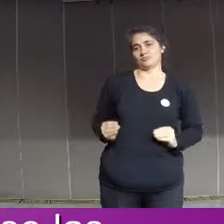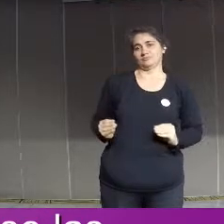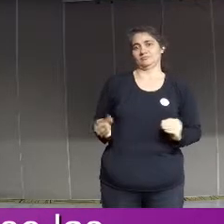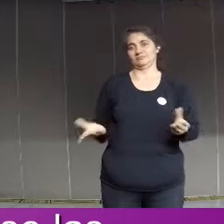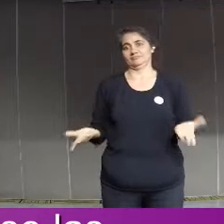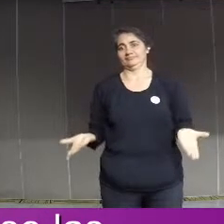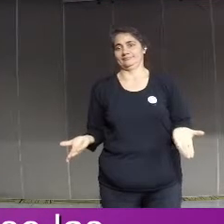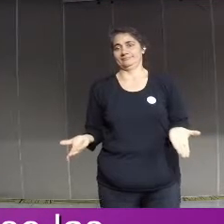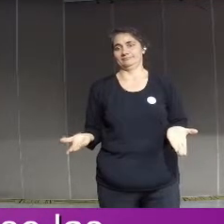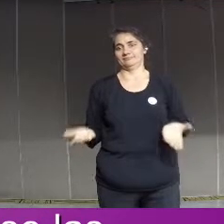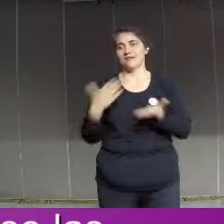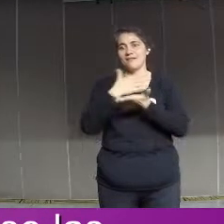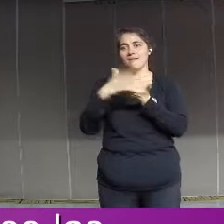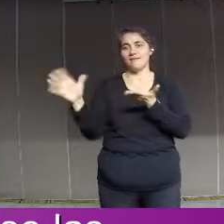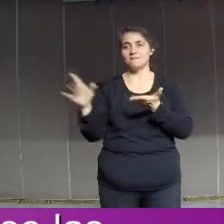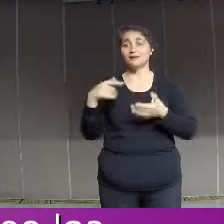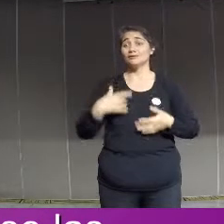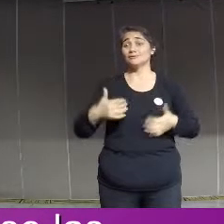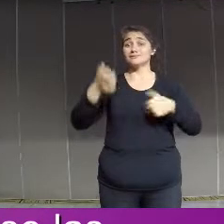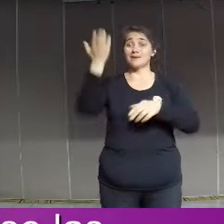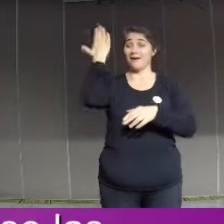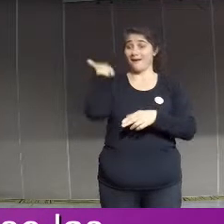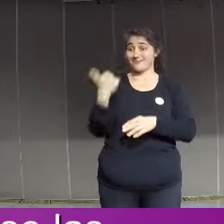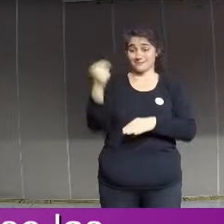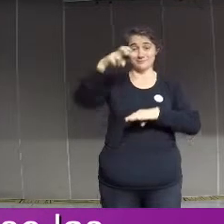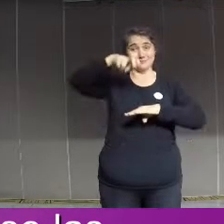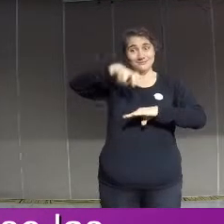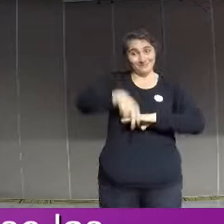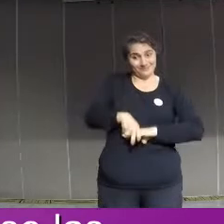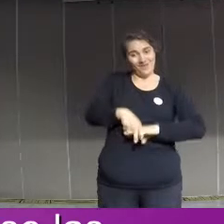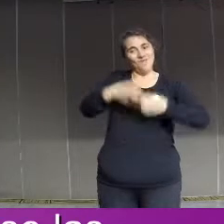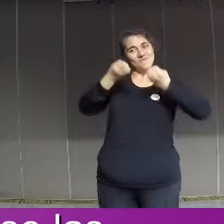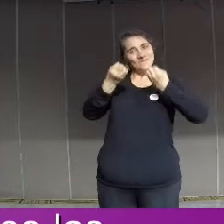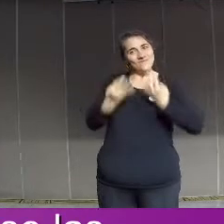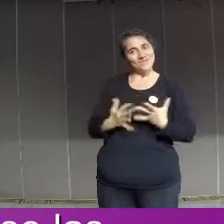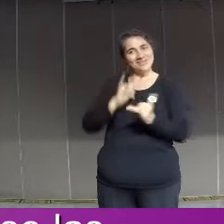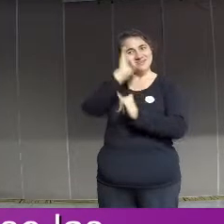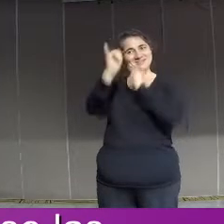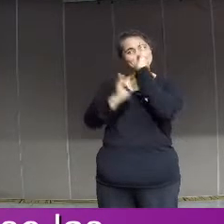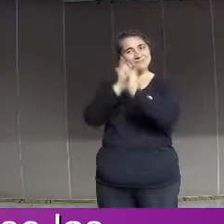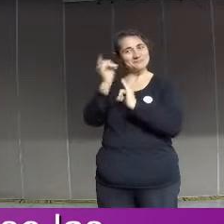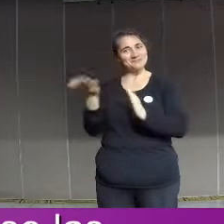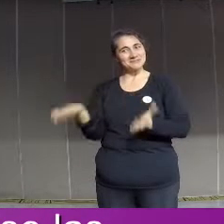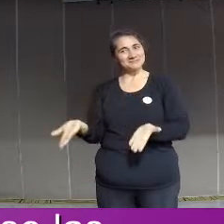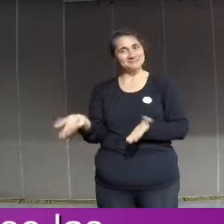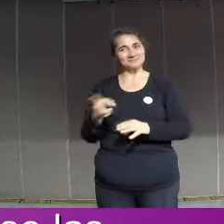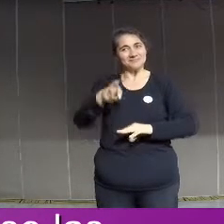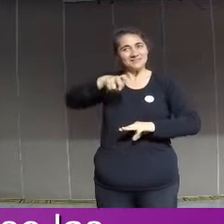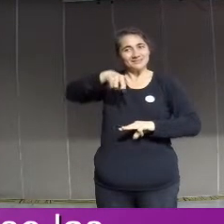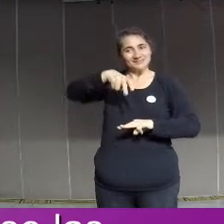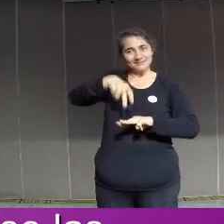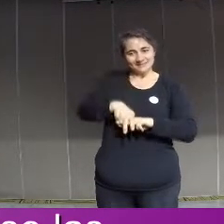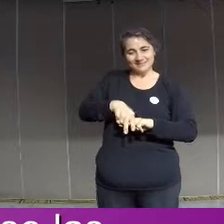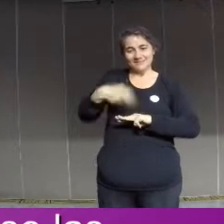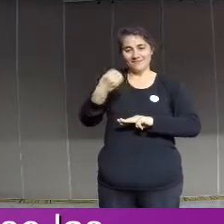tos y tiene que estar bien sentado, que eso es lo que hablábamos ayer. Si el paciente está acostado y encima le discurre el